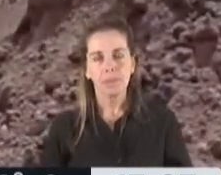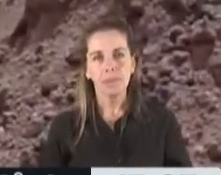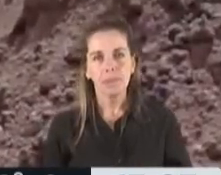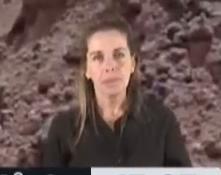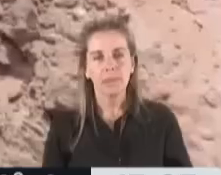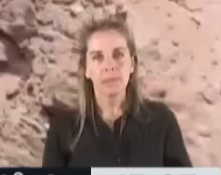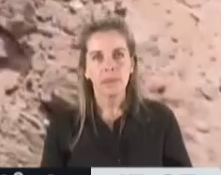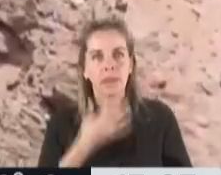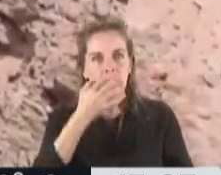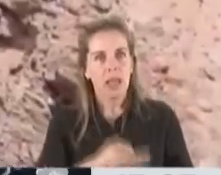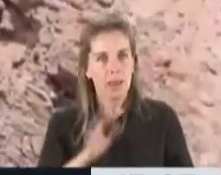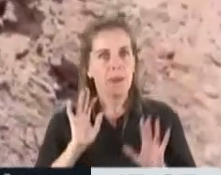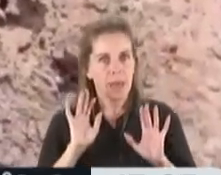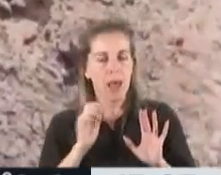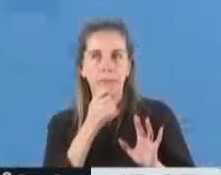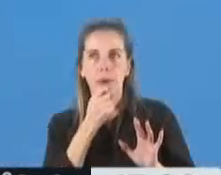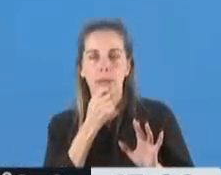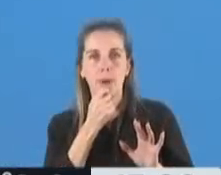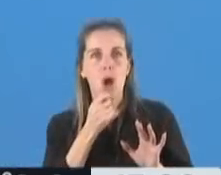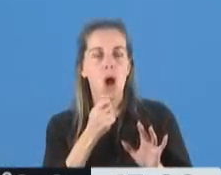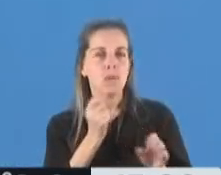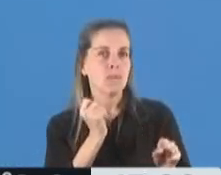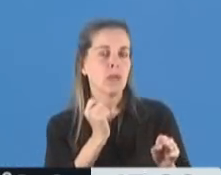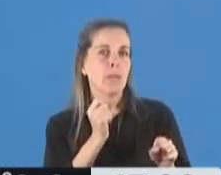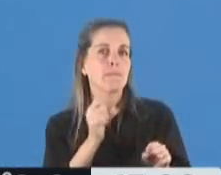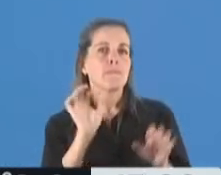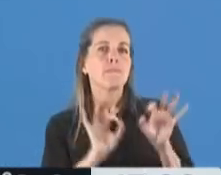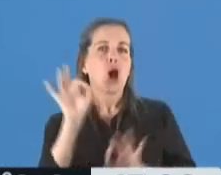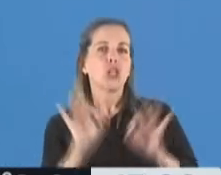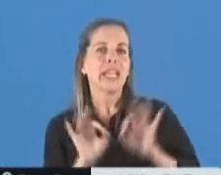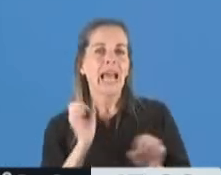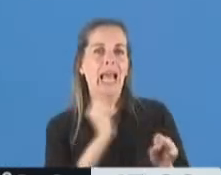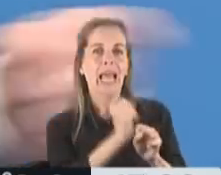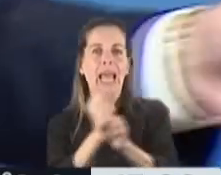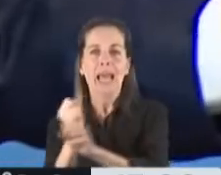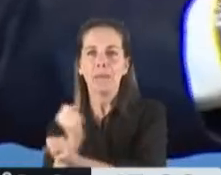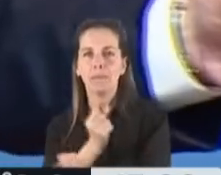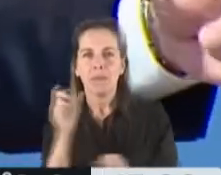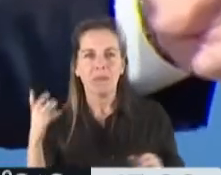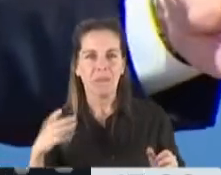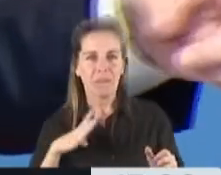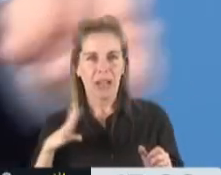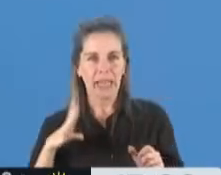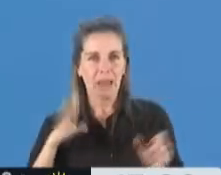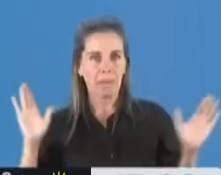Tenemos, es cierto, una de las tasas de desocupación más bajas de la historia argentina. En la construcción, cuando nosotros llegamos al